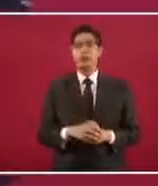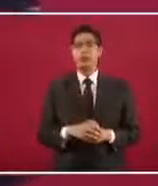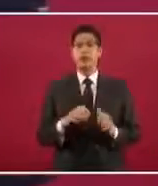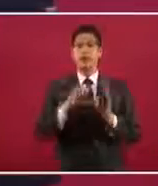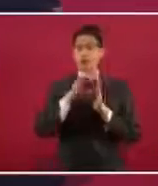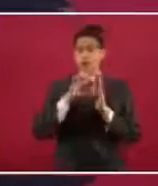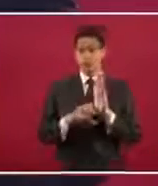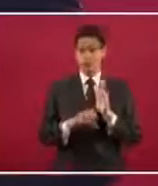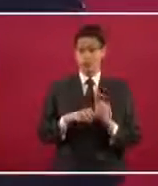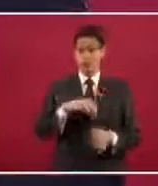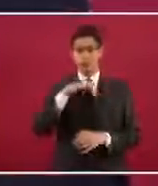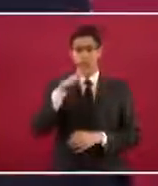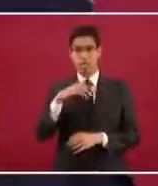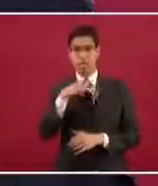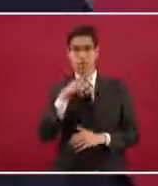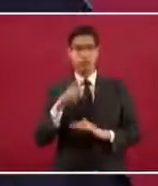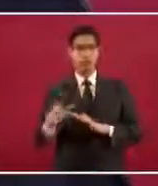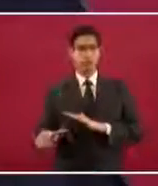la corrupción,